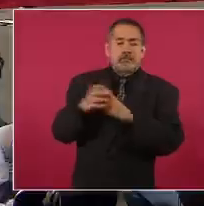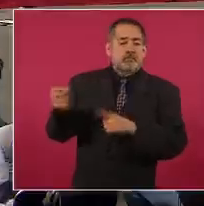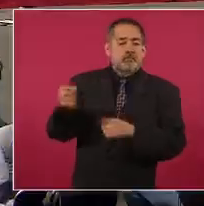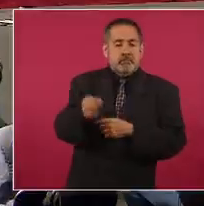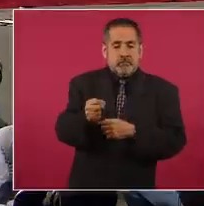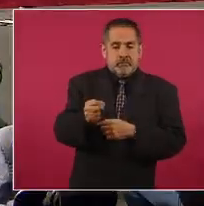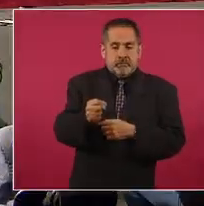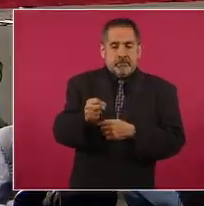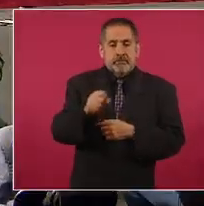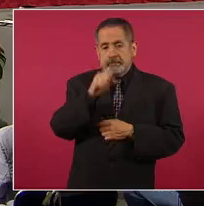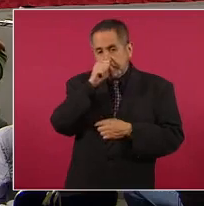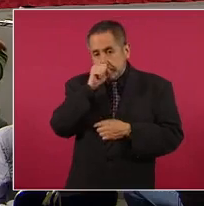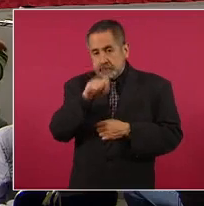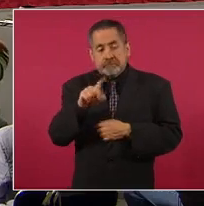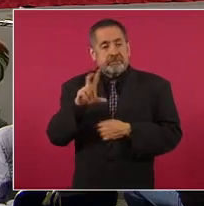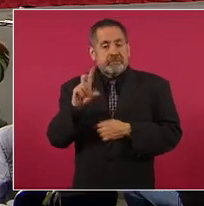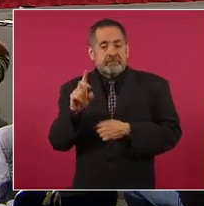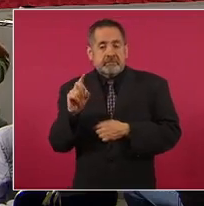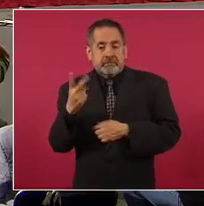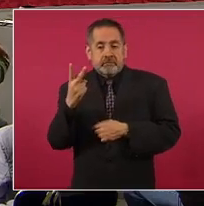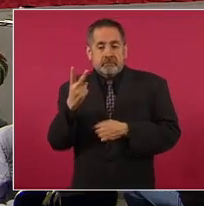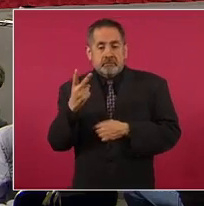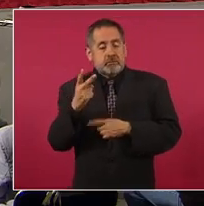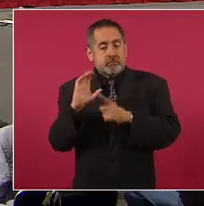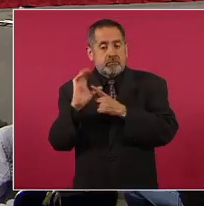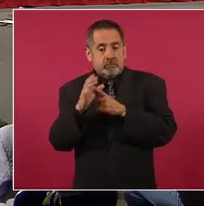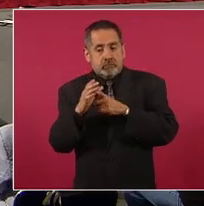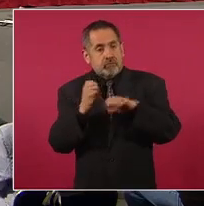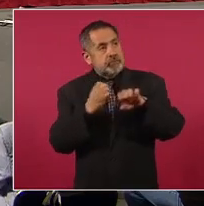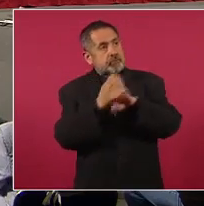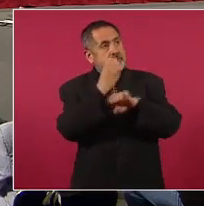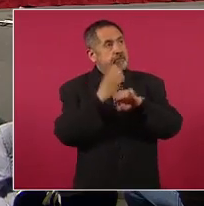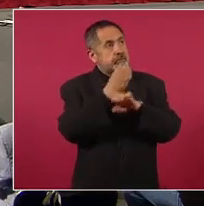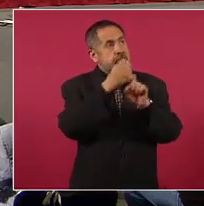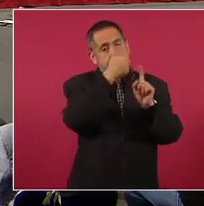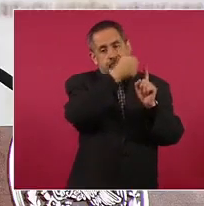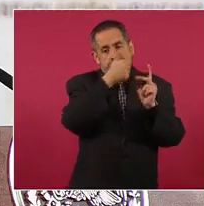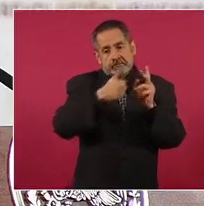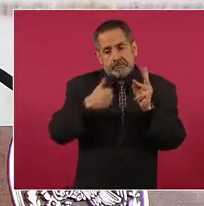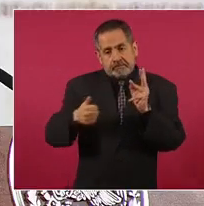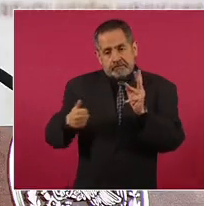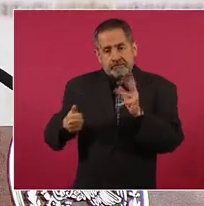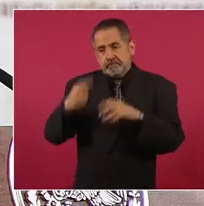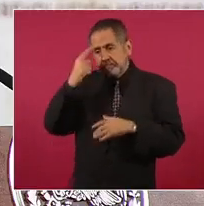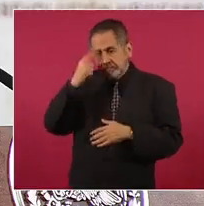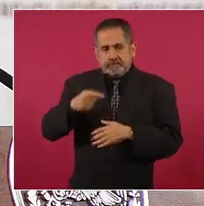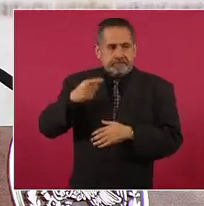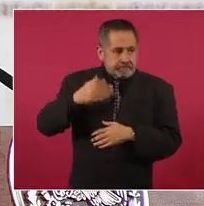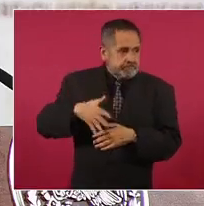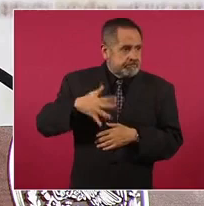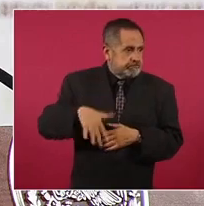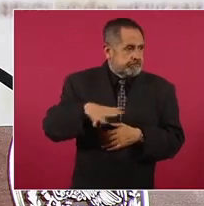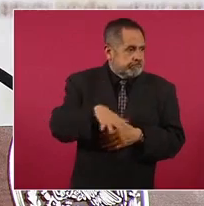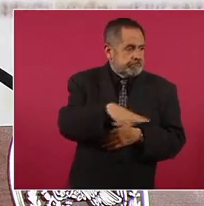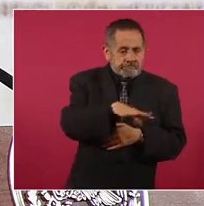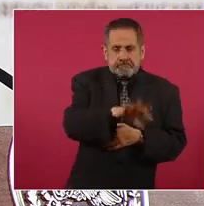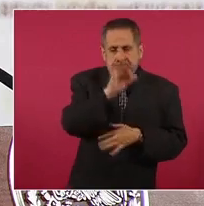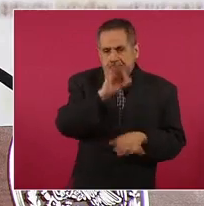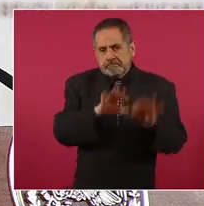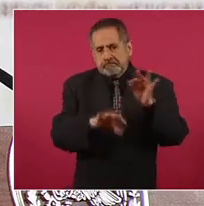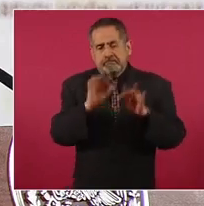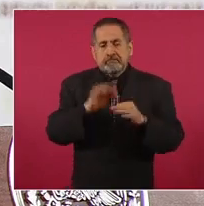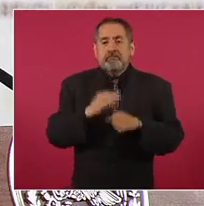la creación de las 32 comisiones locales de búsqueda, que a la fecha, hasta este año, han recibido más